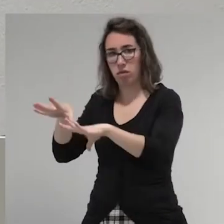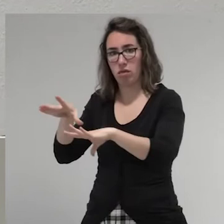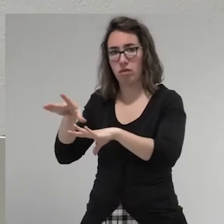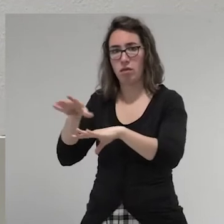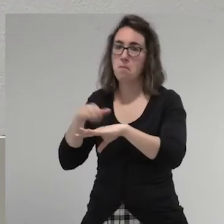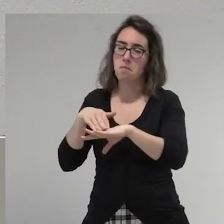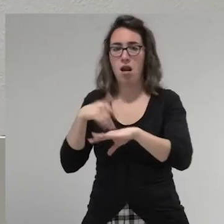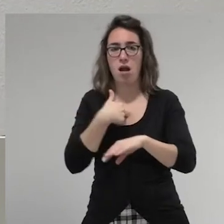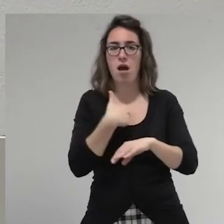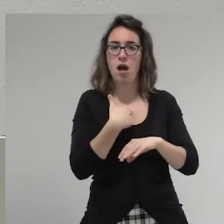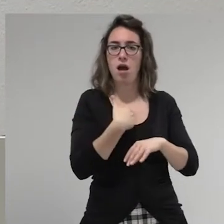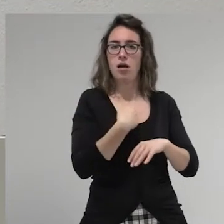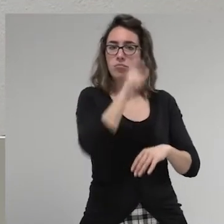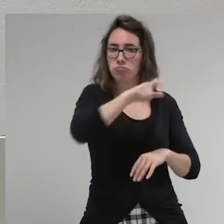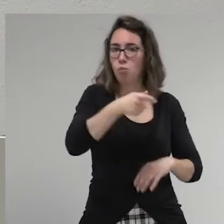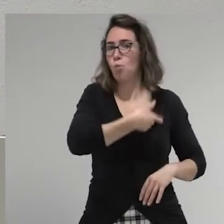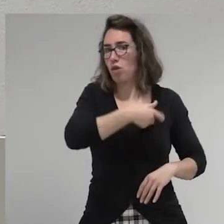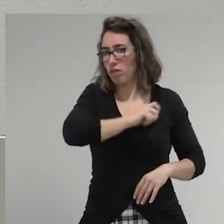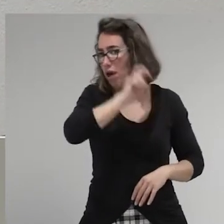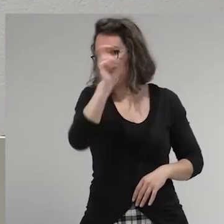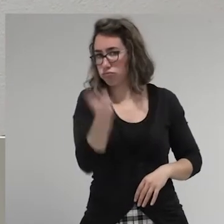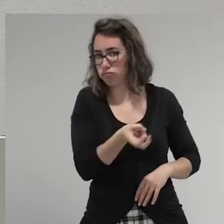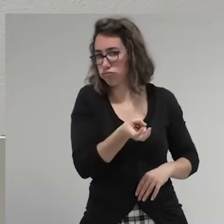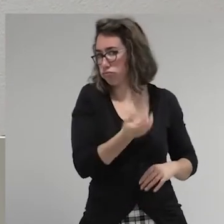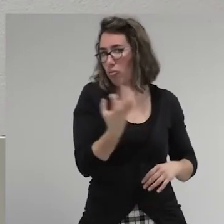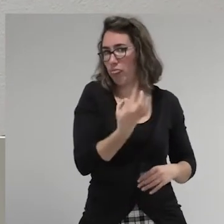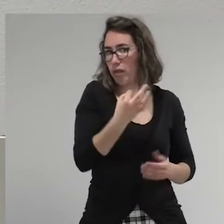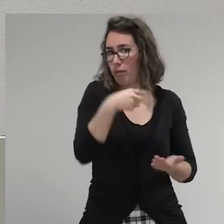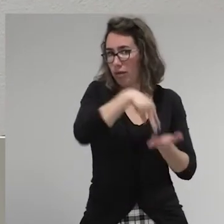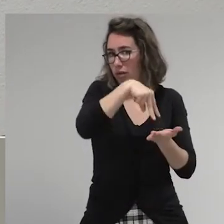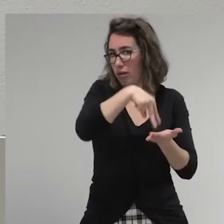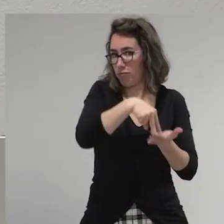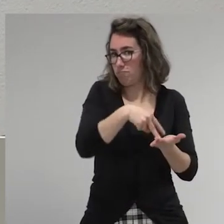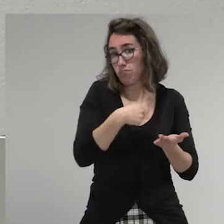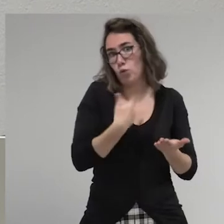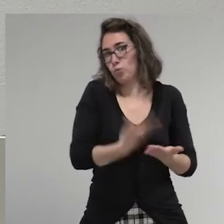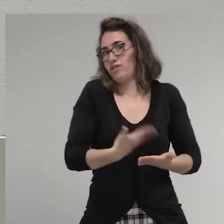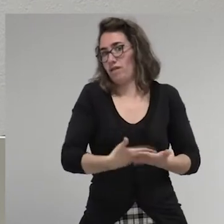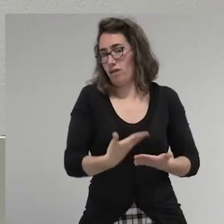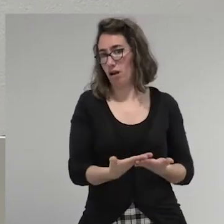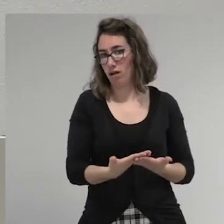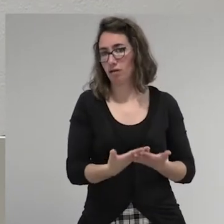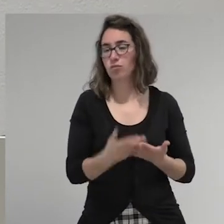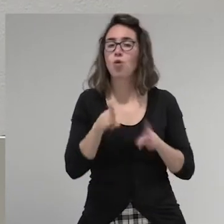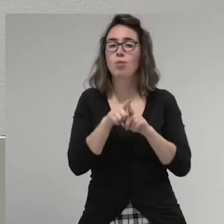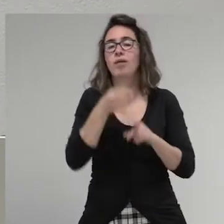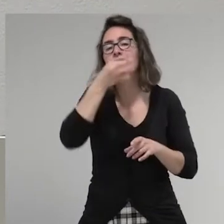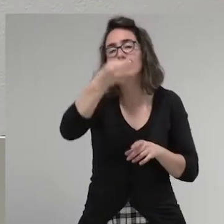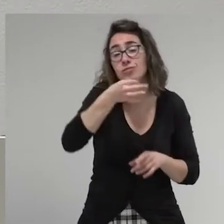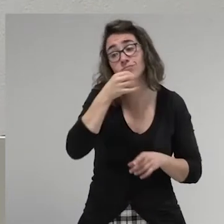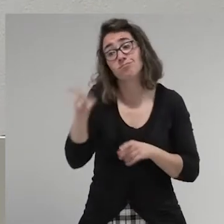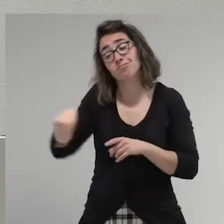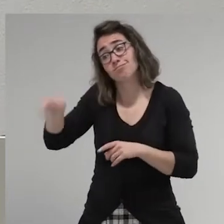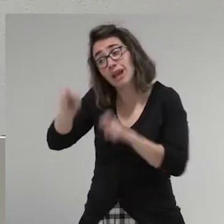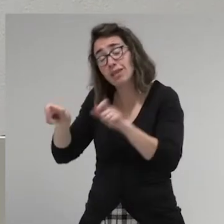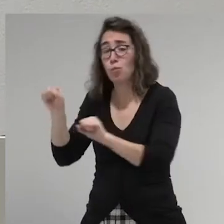la existencia de sus fuerzas de seguridad. Es decir, la retórica de la protección a la población o la seguridad, ¿no?